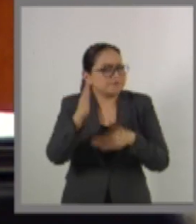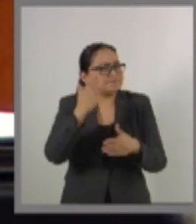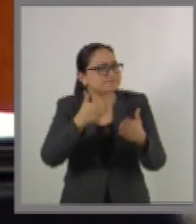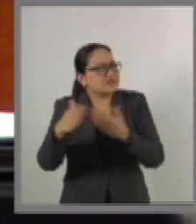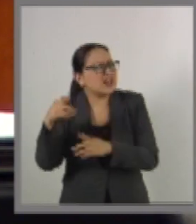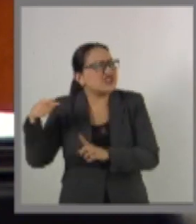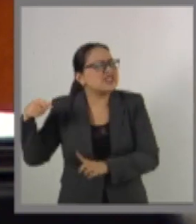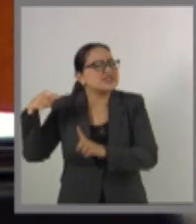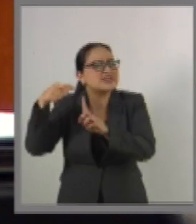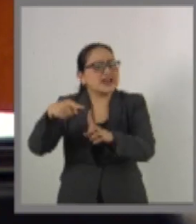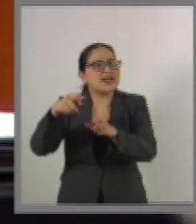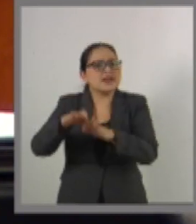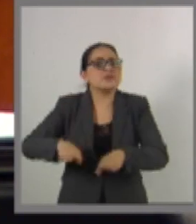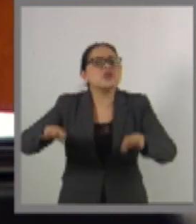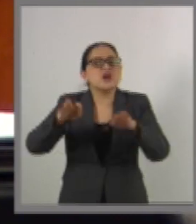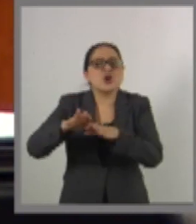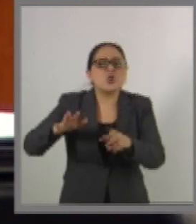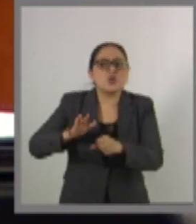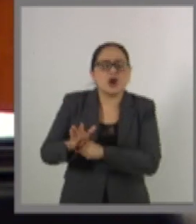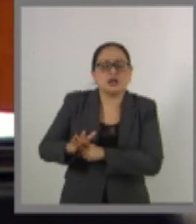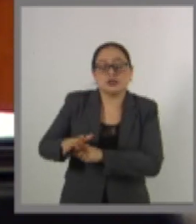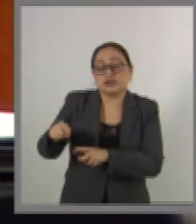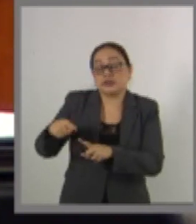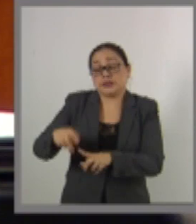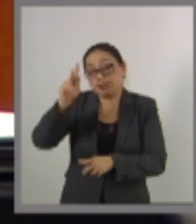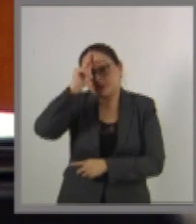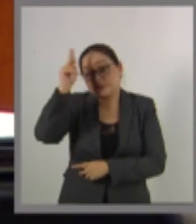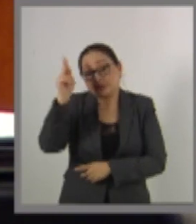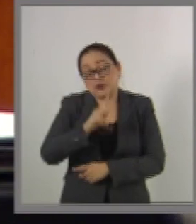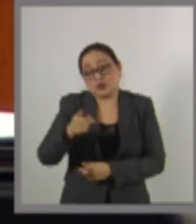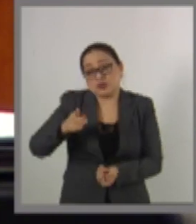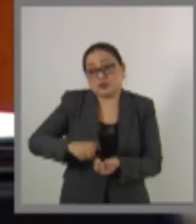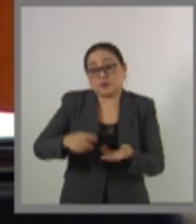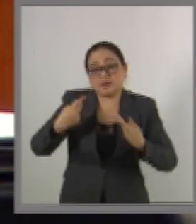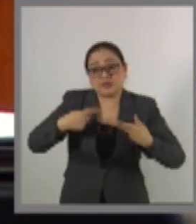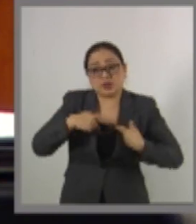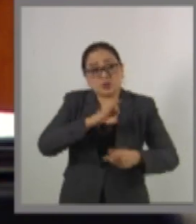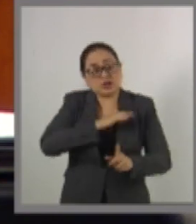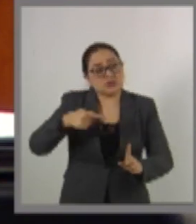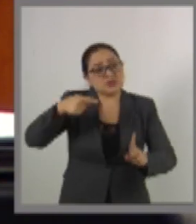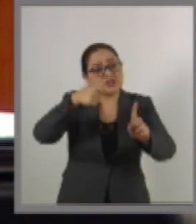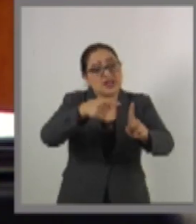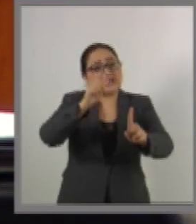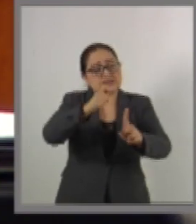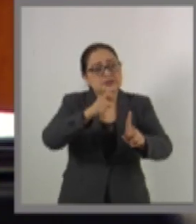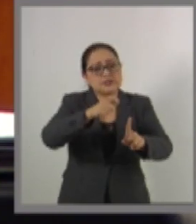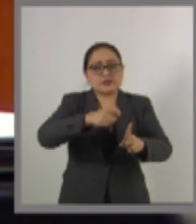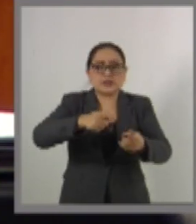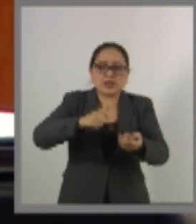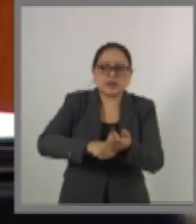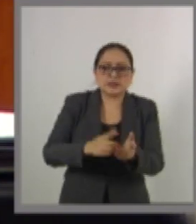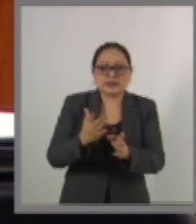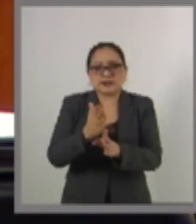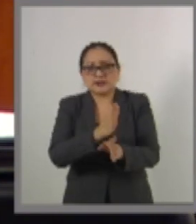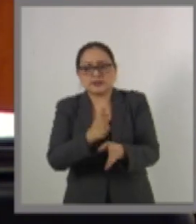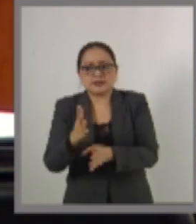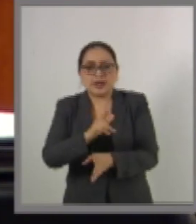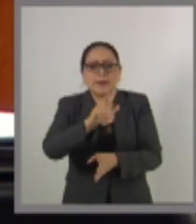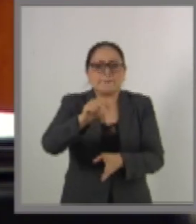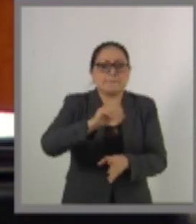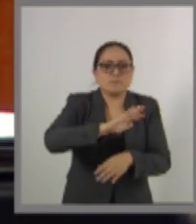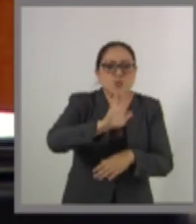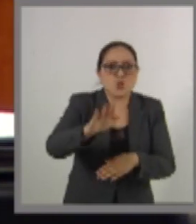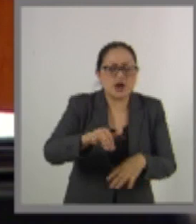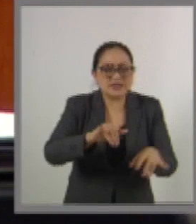el desafío más importante o el desafío más duro que puede enfrentar un ser humano, y que es esa lucha entre la vida y la muerte,